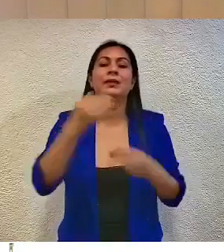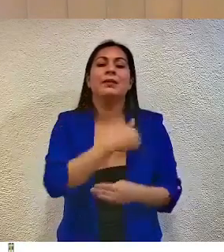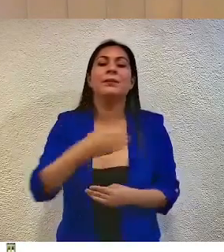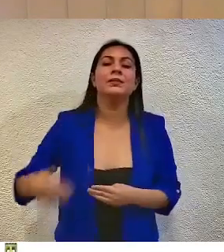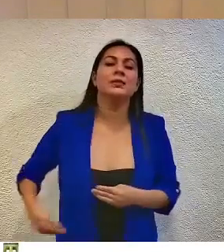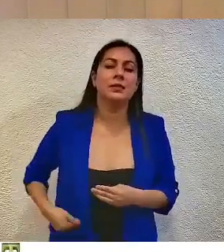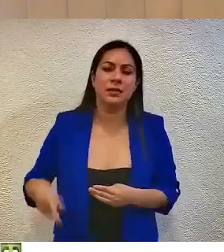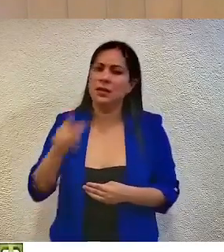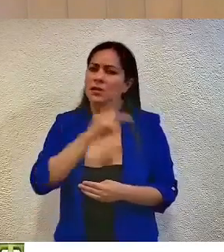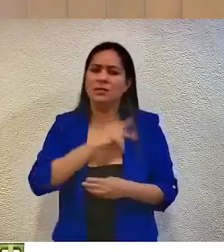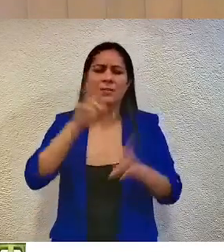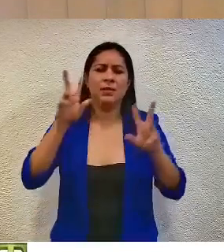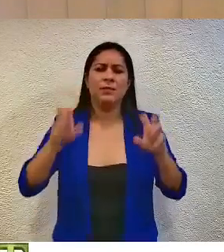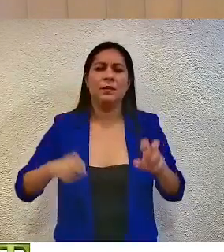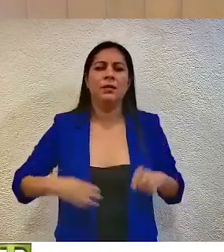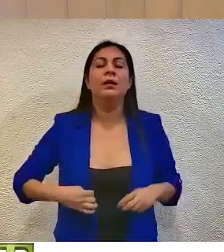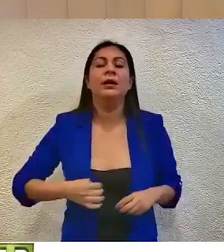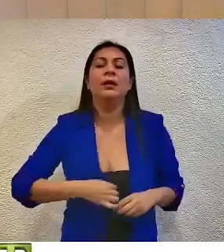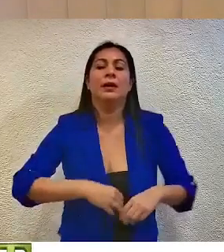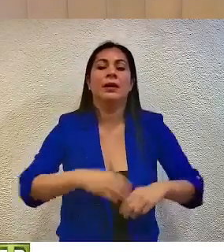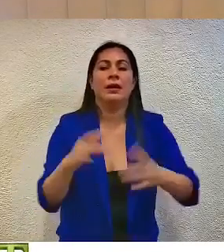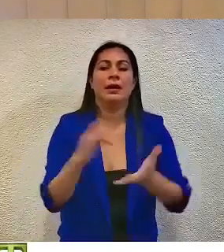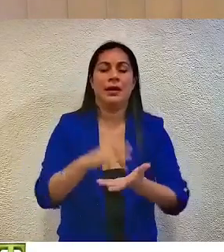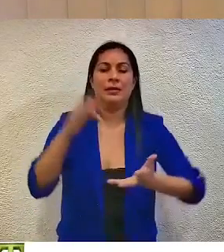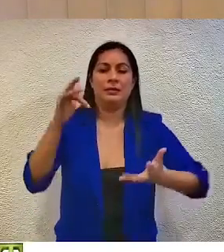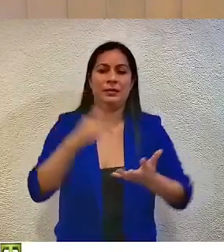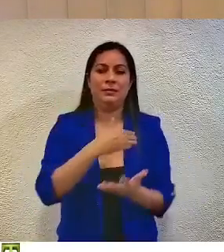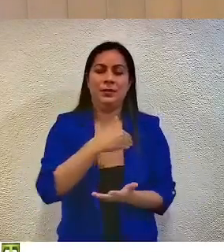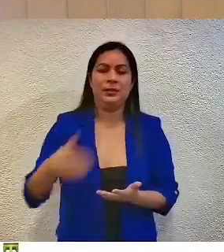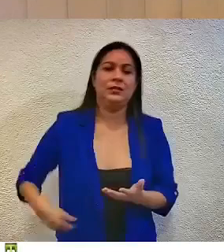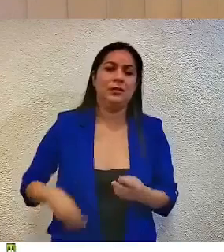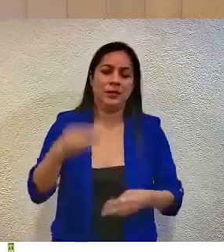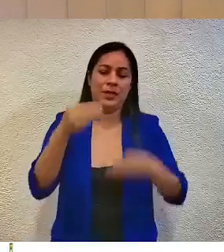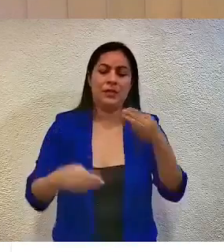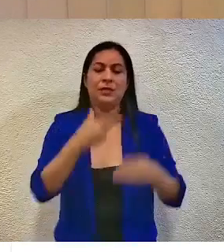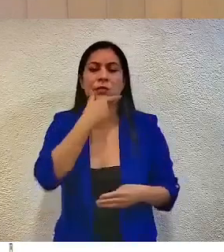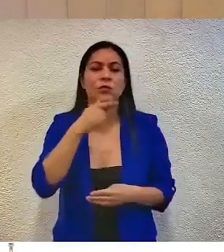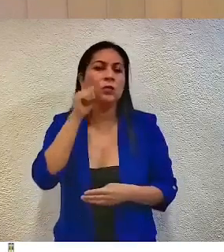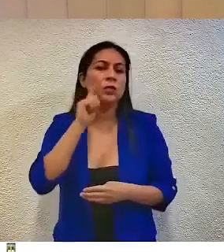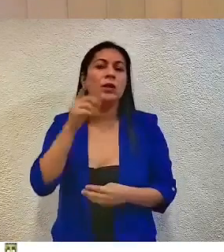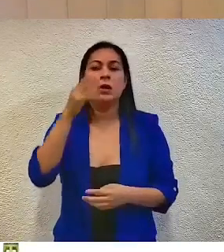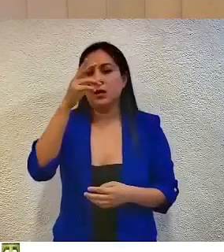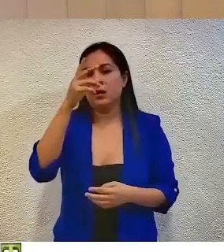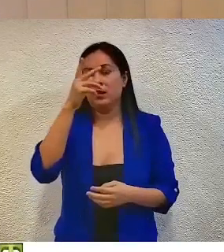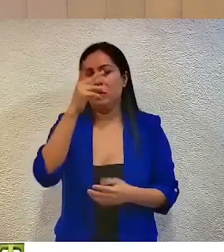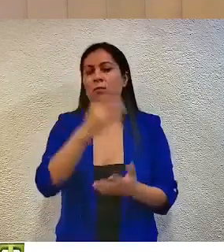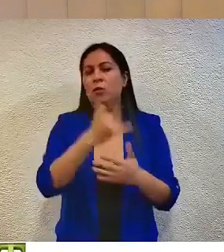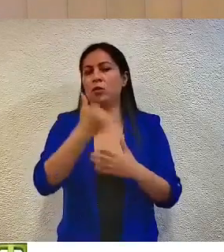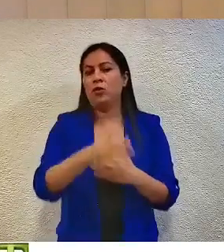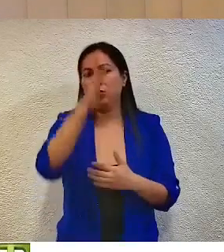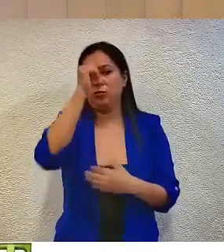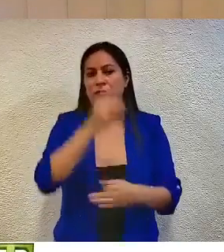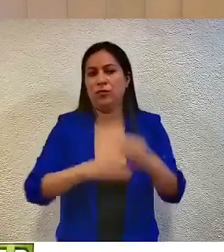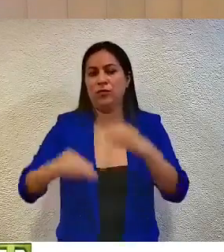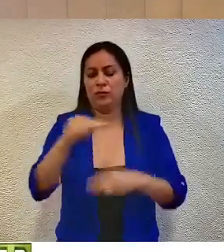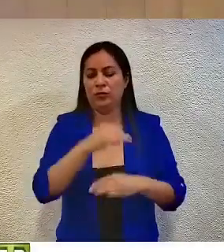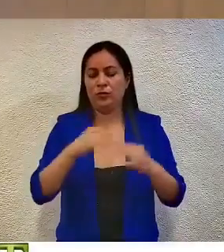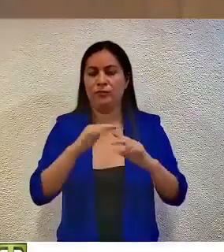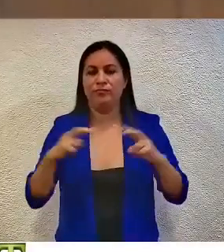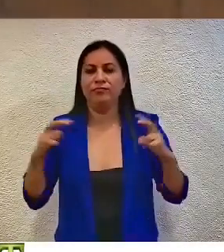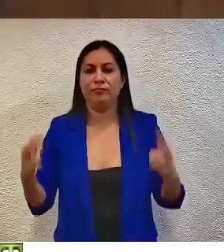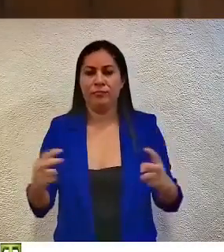Chinol. Es mi proyecto. Gracias, magistrada. Magistrada presidenta, magistradas, magistrado. El proyecto de resolución fue aprobado por unanimidad de